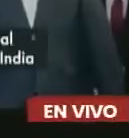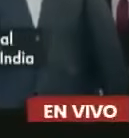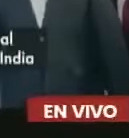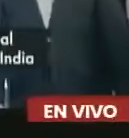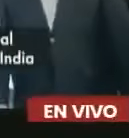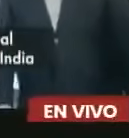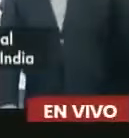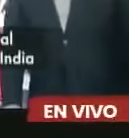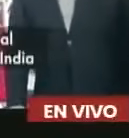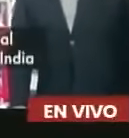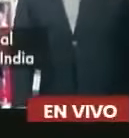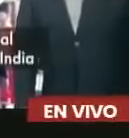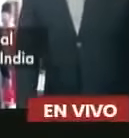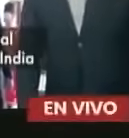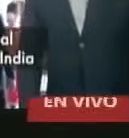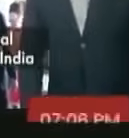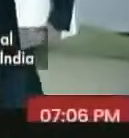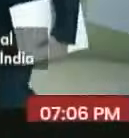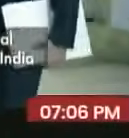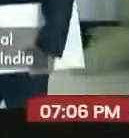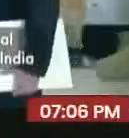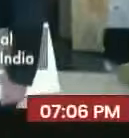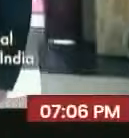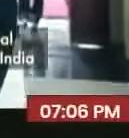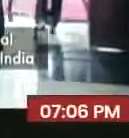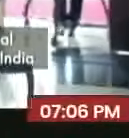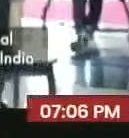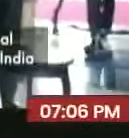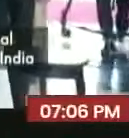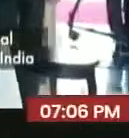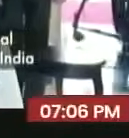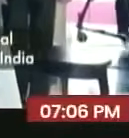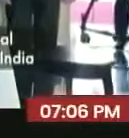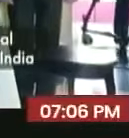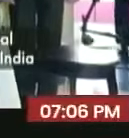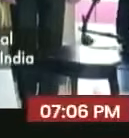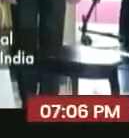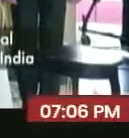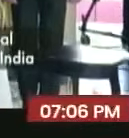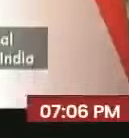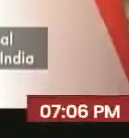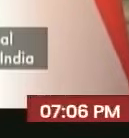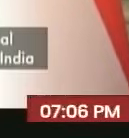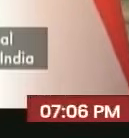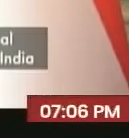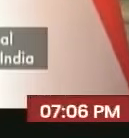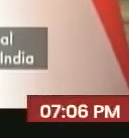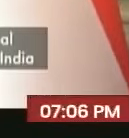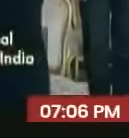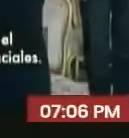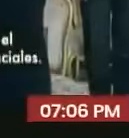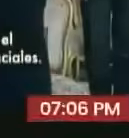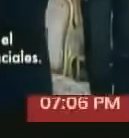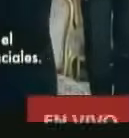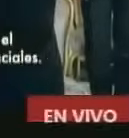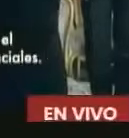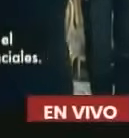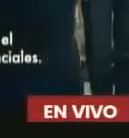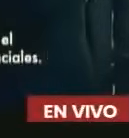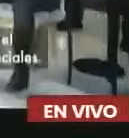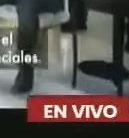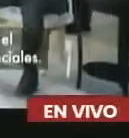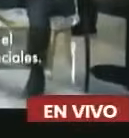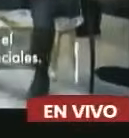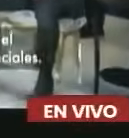El presidente Nicolás Maduro Moros recibió este lunes al excelentísimo embajador designado por la República de la India, Ashok